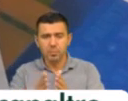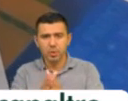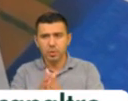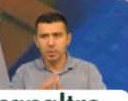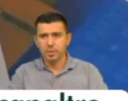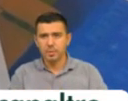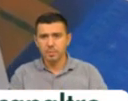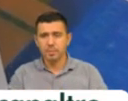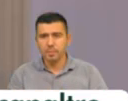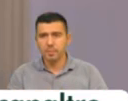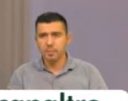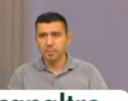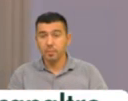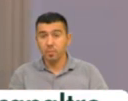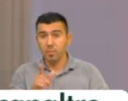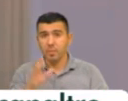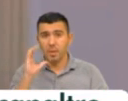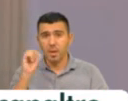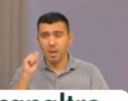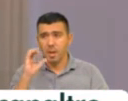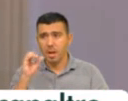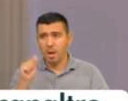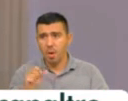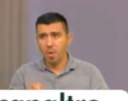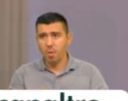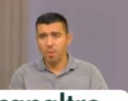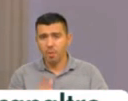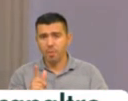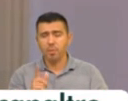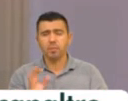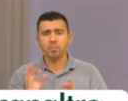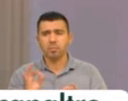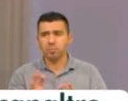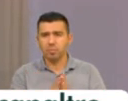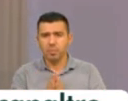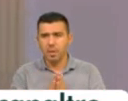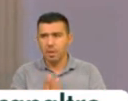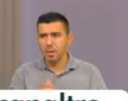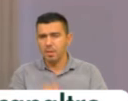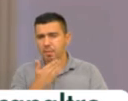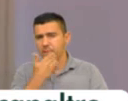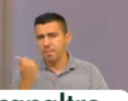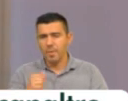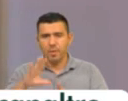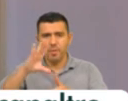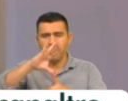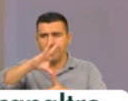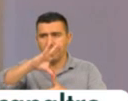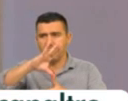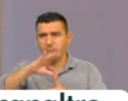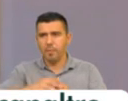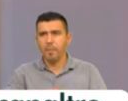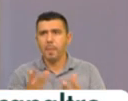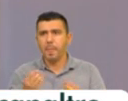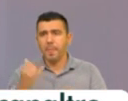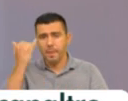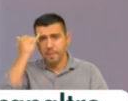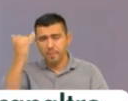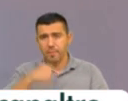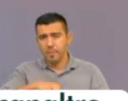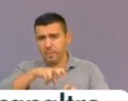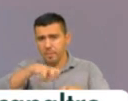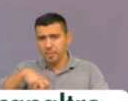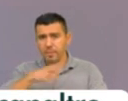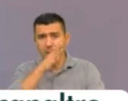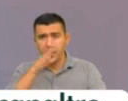convertir el laboratorio de cacao de San Vicente de Chucurí en el mejor de Latinoamérica. Queremos convertir la granja experimental del